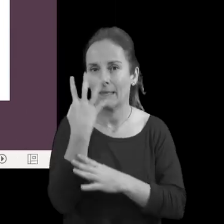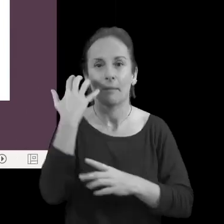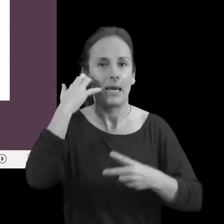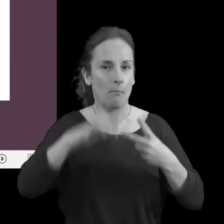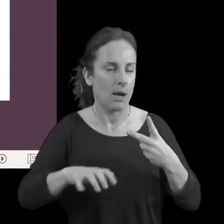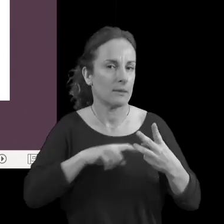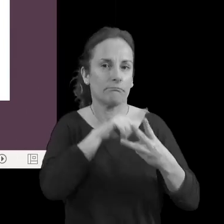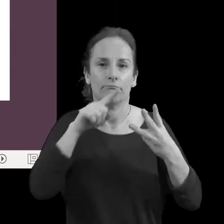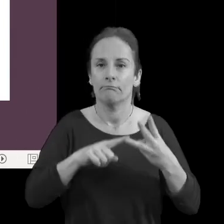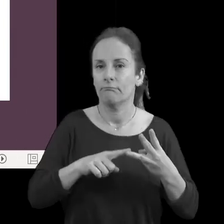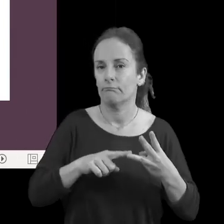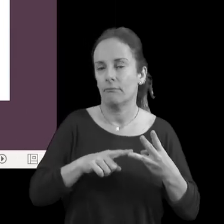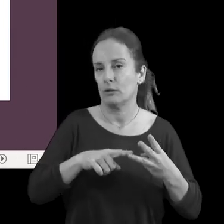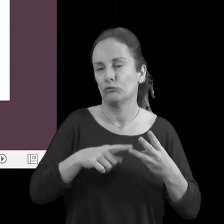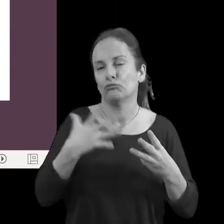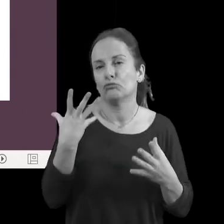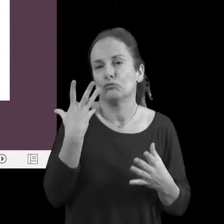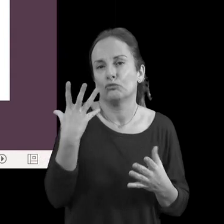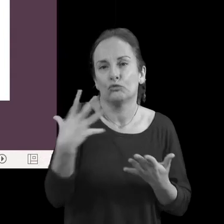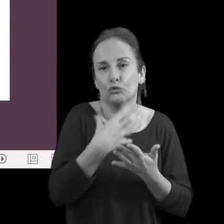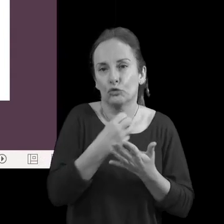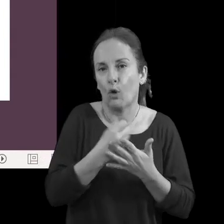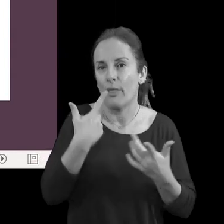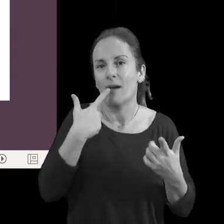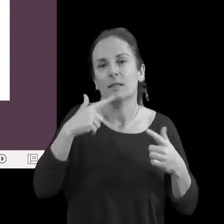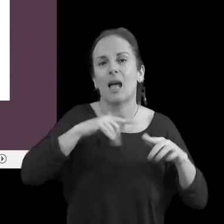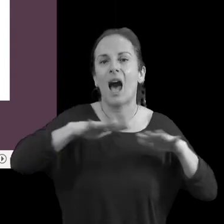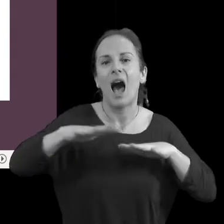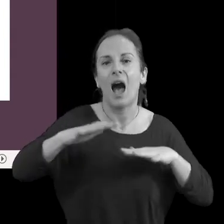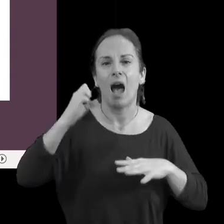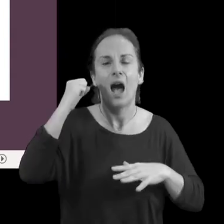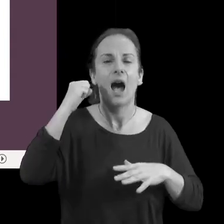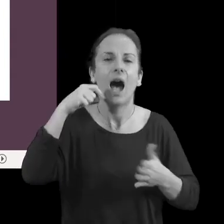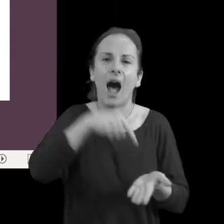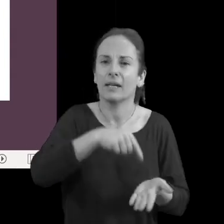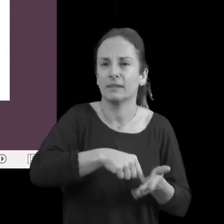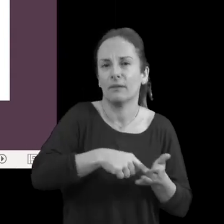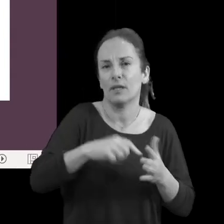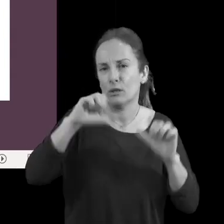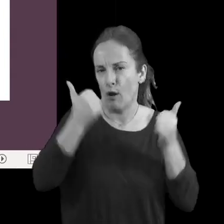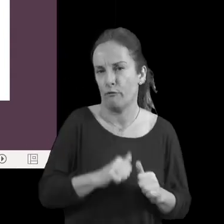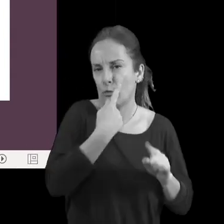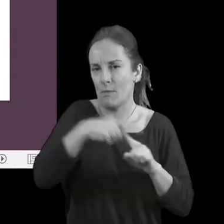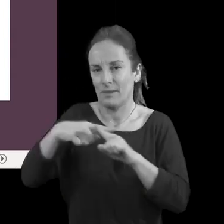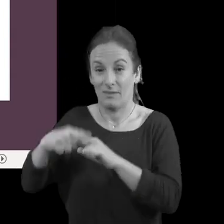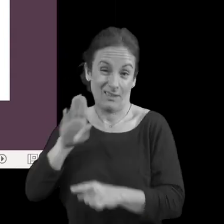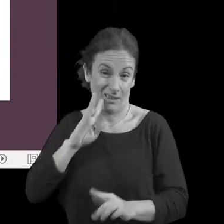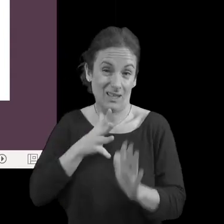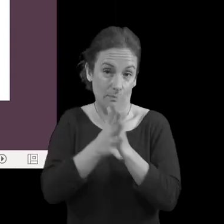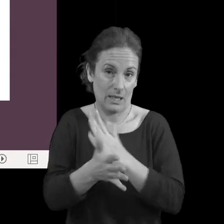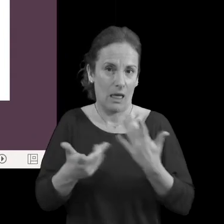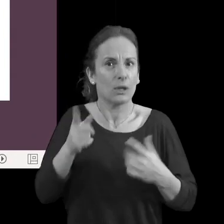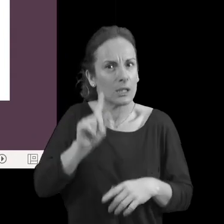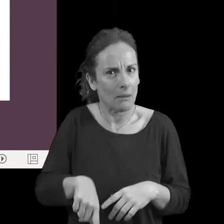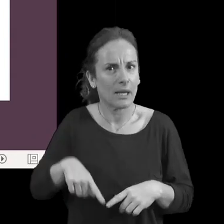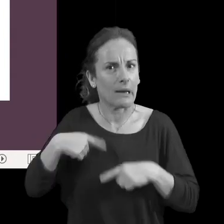queer, y a todas las diferentes formas de activismos, como comentaba antes, ¿no? Y resistencias cotidianas